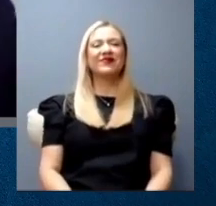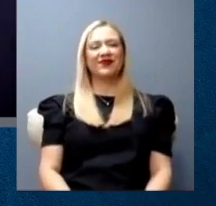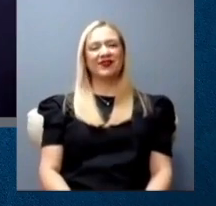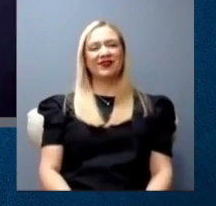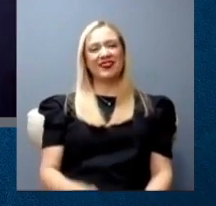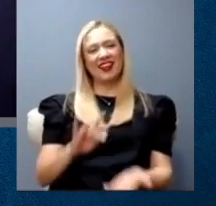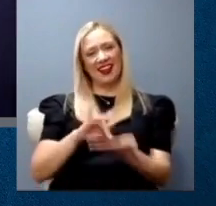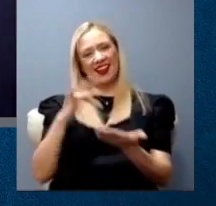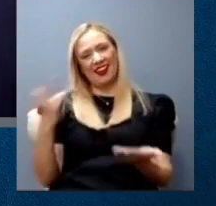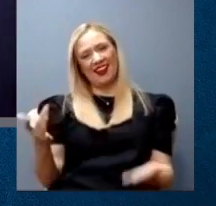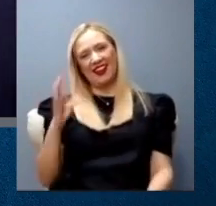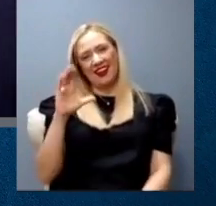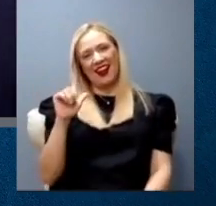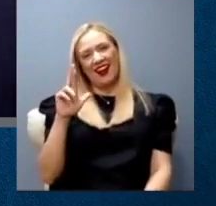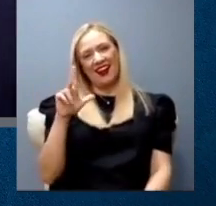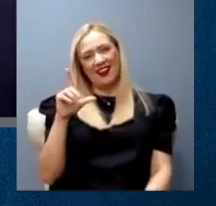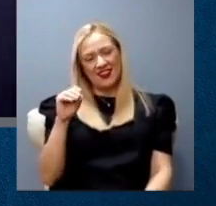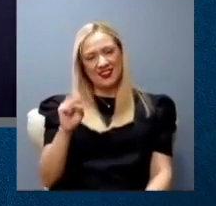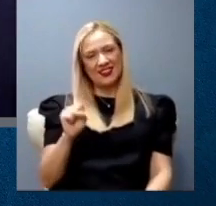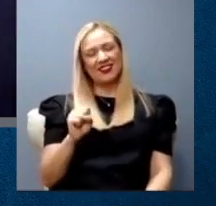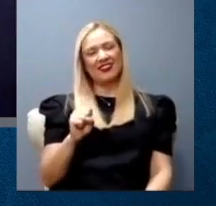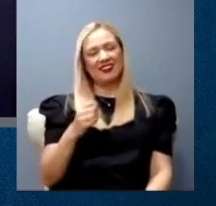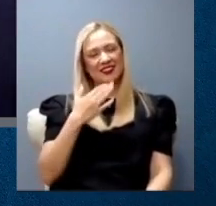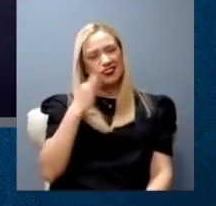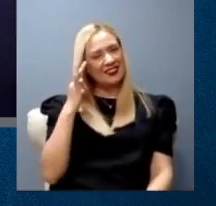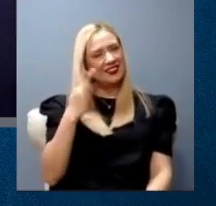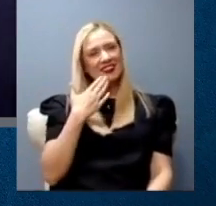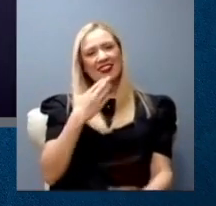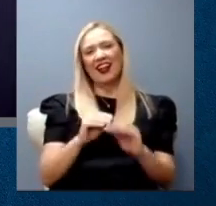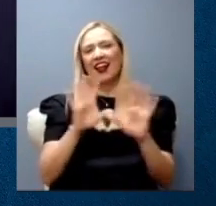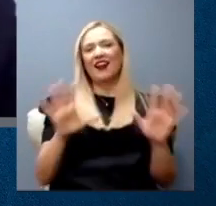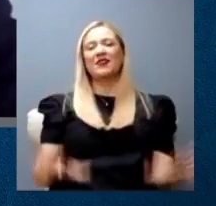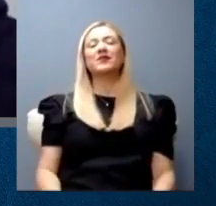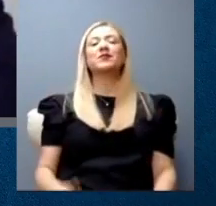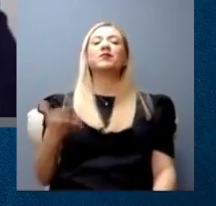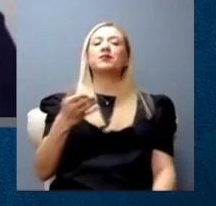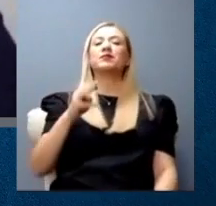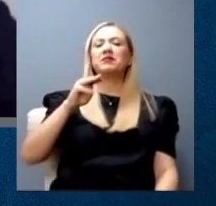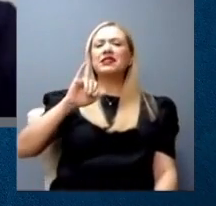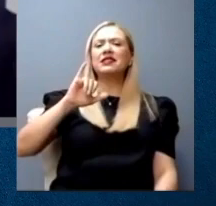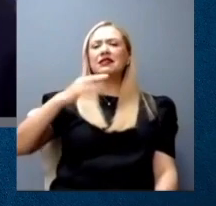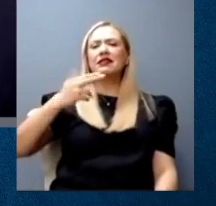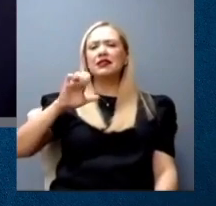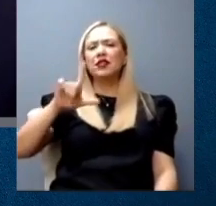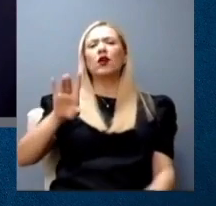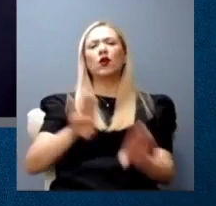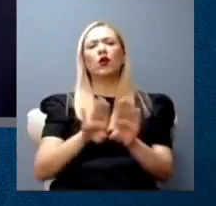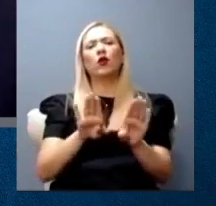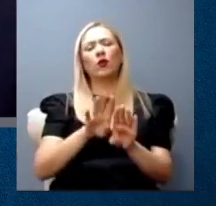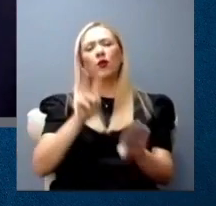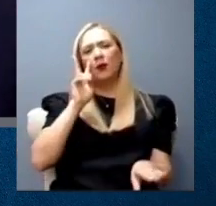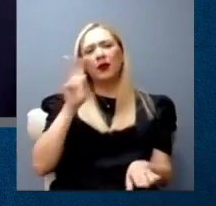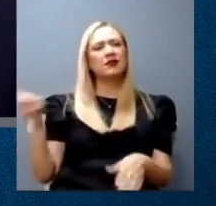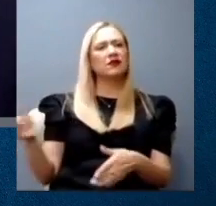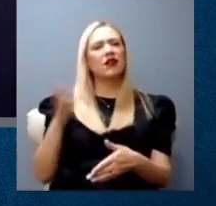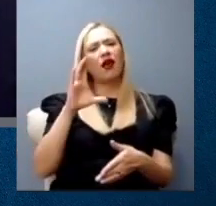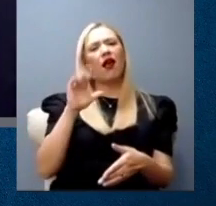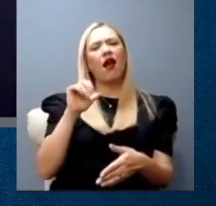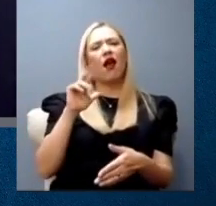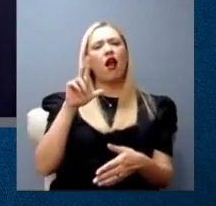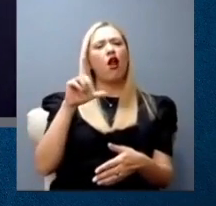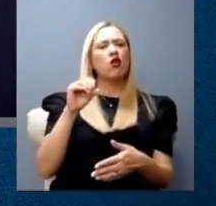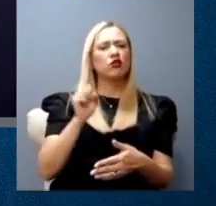Gracias, Carlos. Muy ilustrativa tu intervención. Michelle, ¿cómo vinculas esto que nos acaba de decir Carlos con